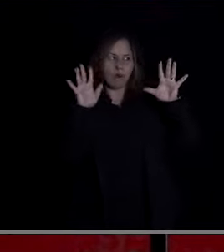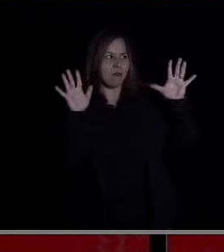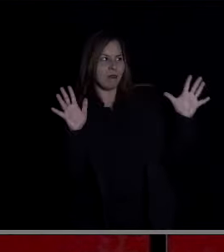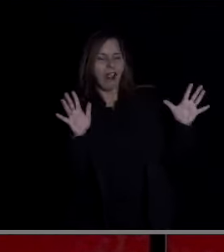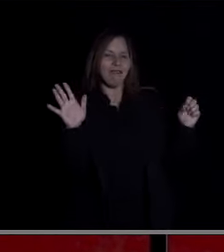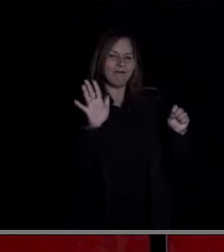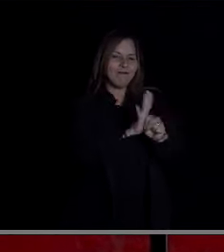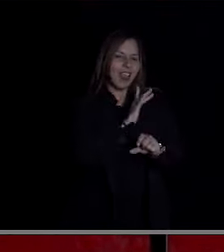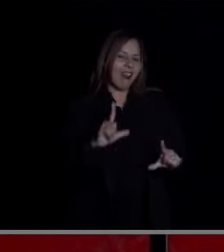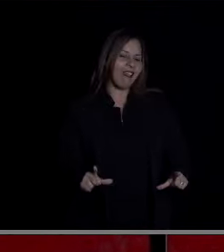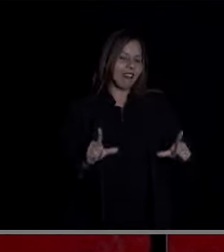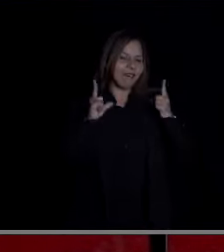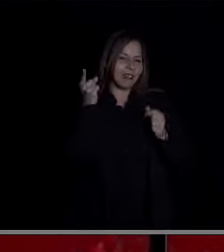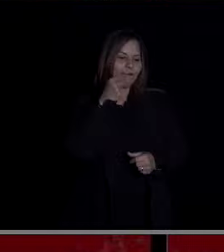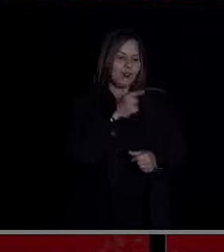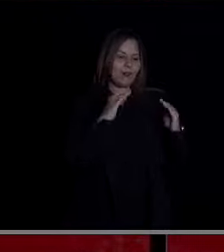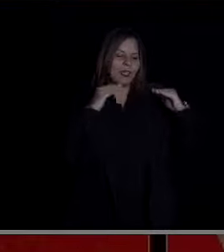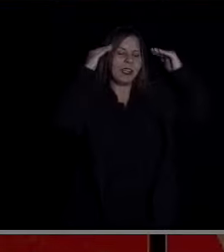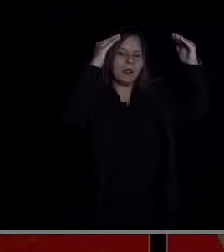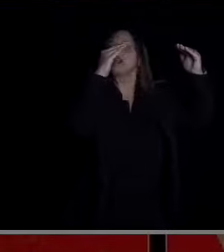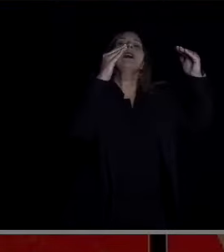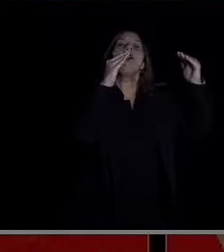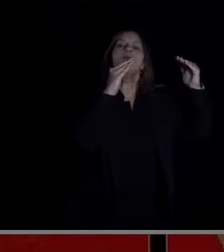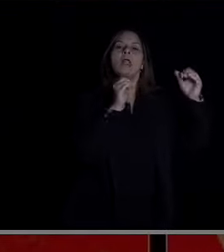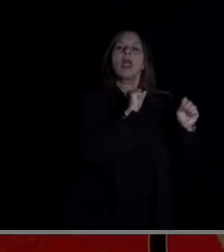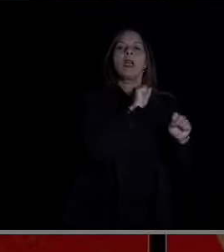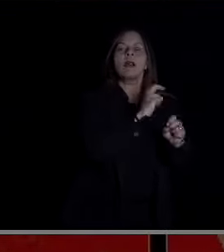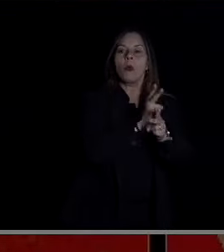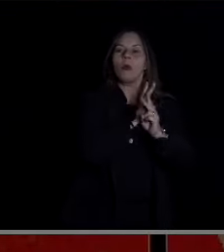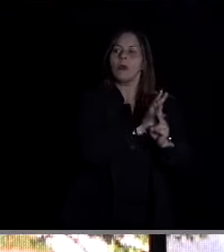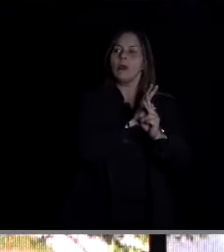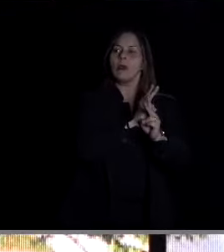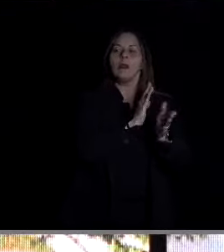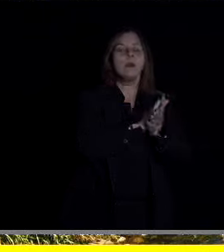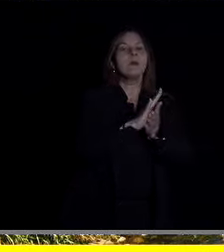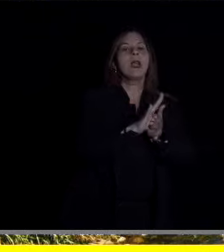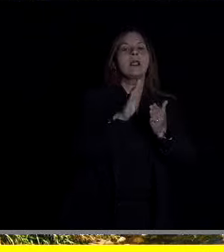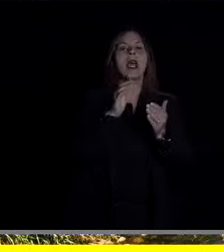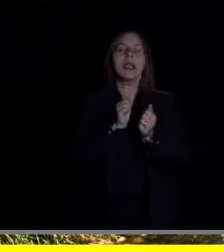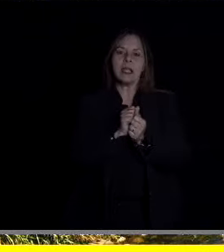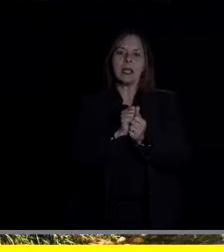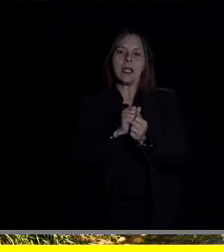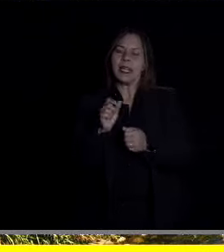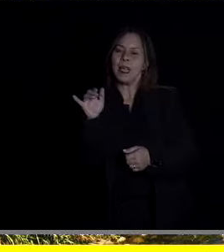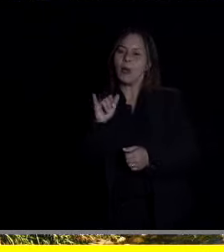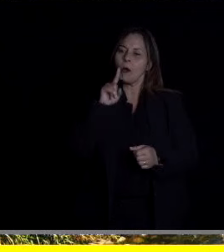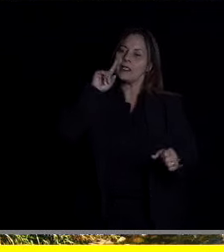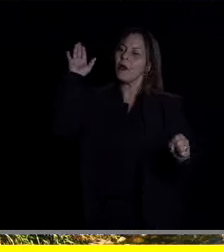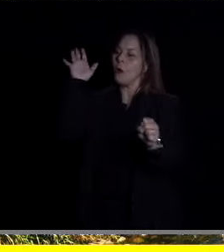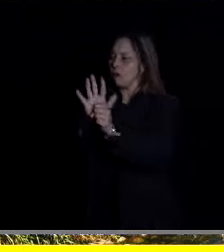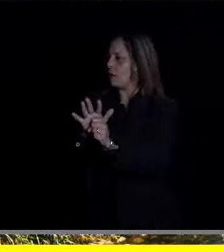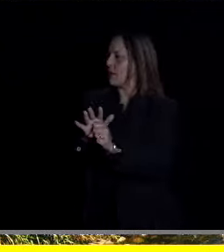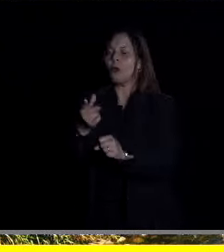vida. Por eso la Secretaría de Infraestructura, Ornato y Conservación, la SIOC, es instrumental para cumplir con el compromiso de